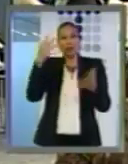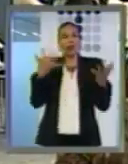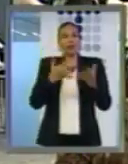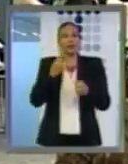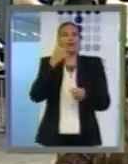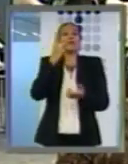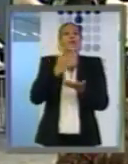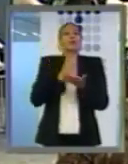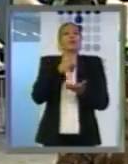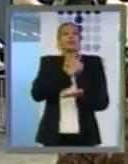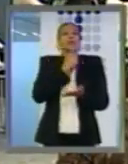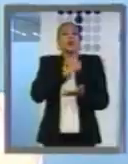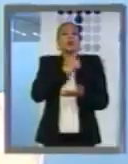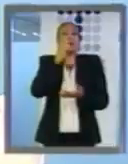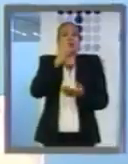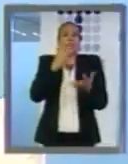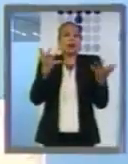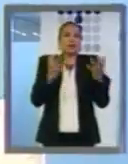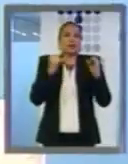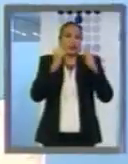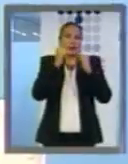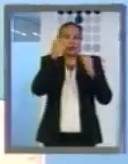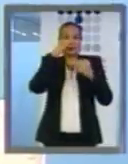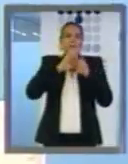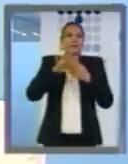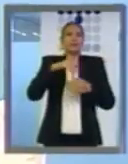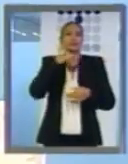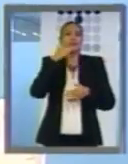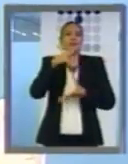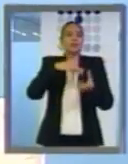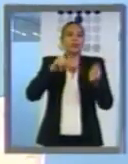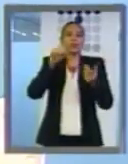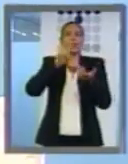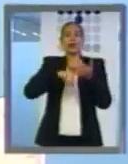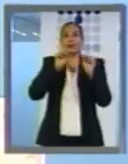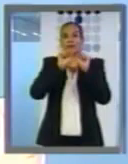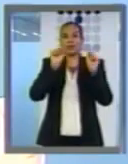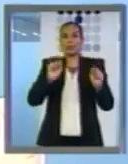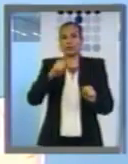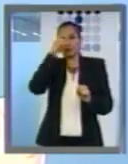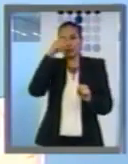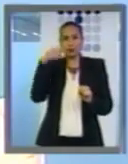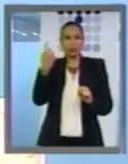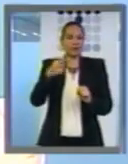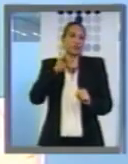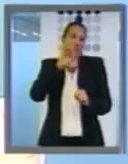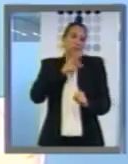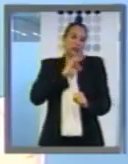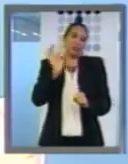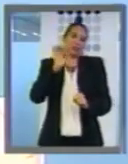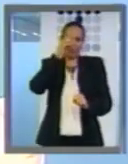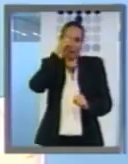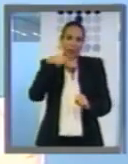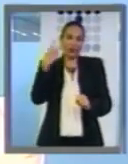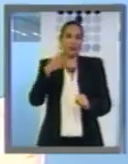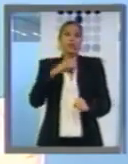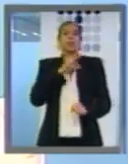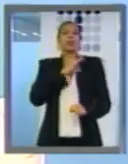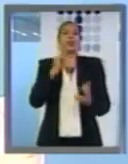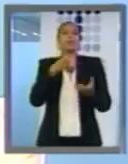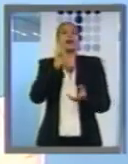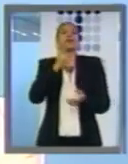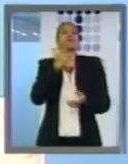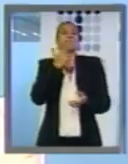sola instancia para combatir la corrupción en lugar de todo un sistema. No, de fácil, hubiera sido facilísimo, pero pasa que no hubiera servido de